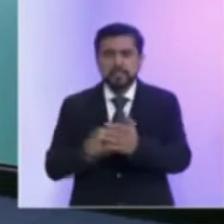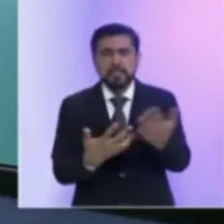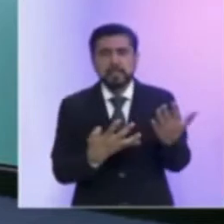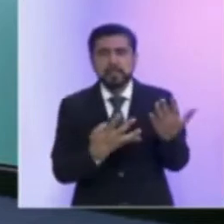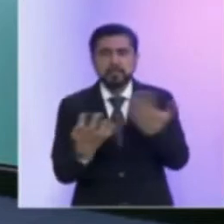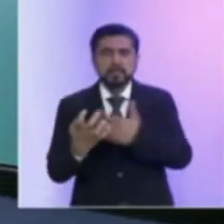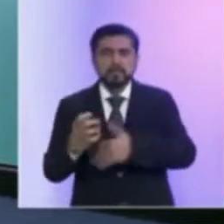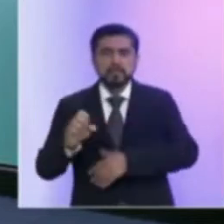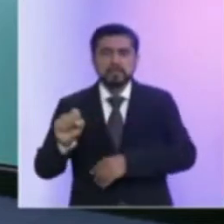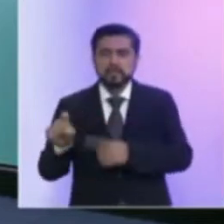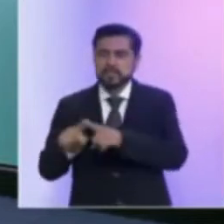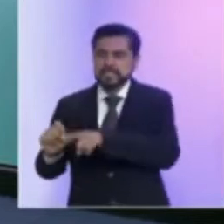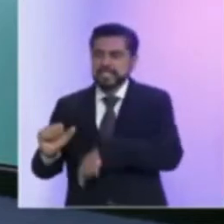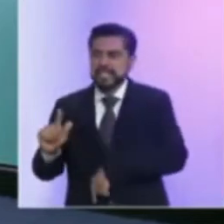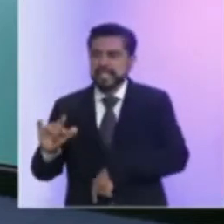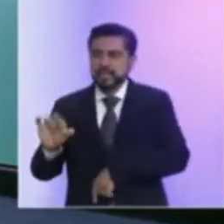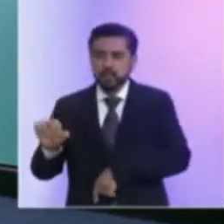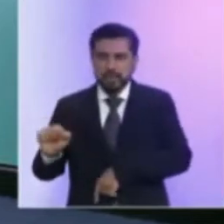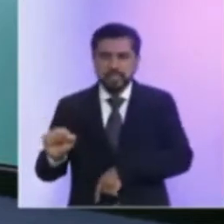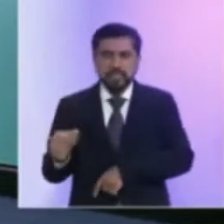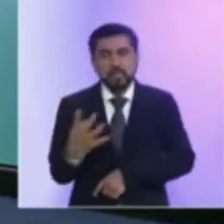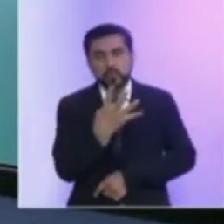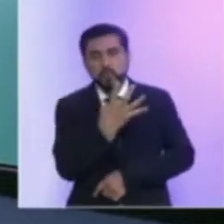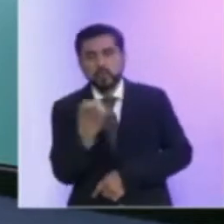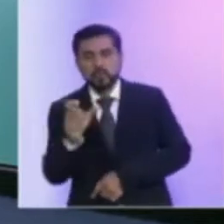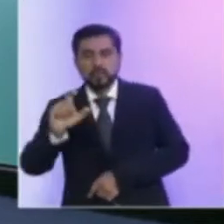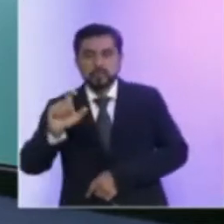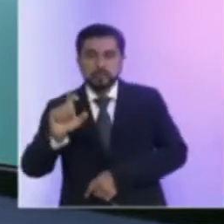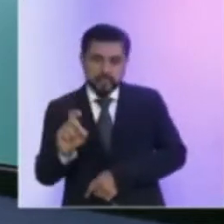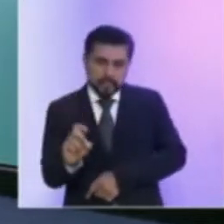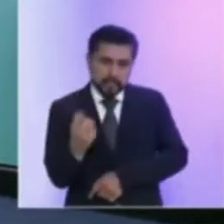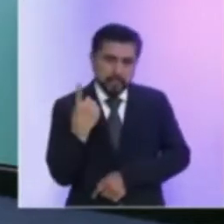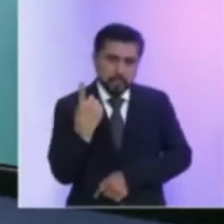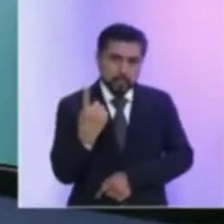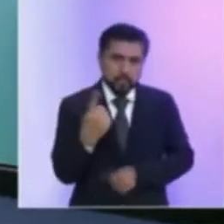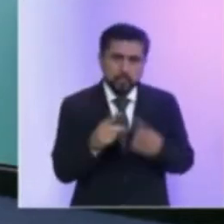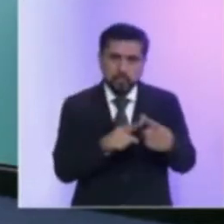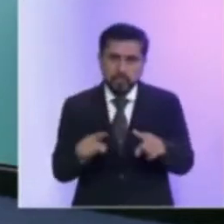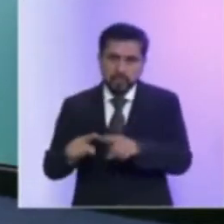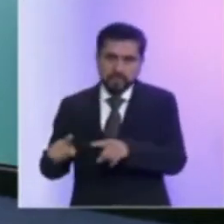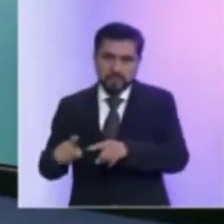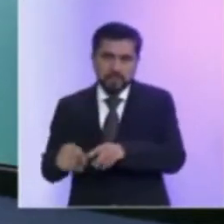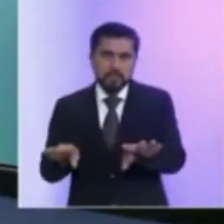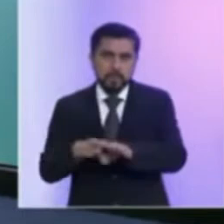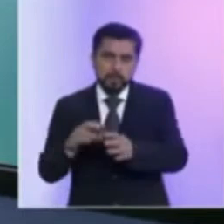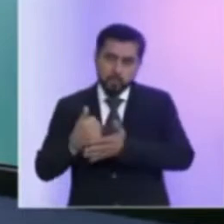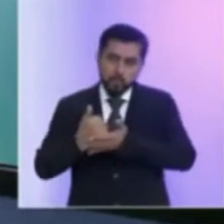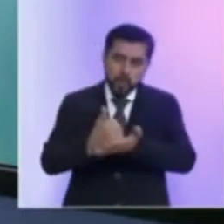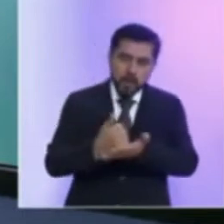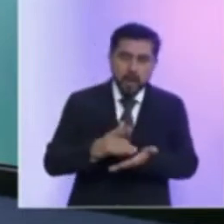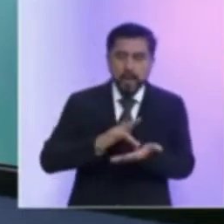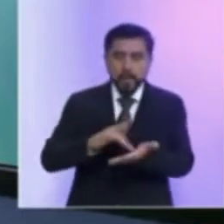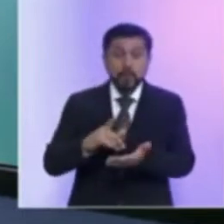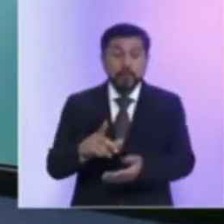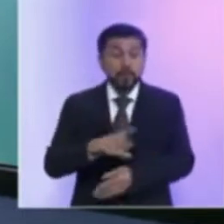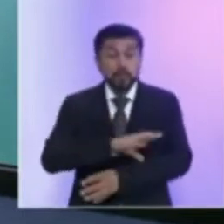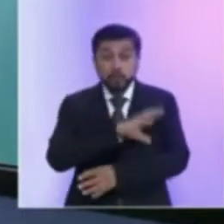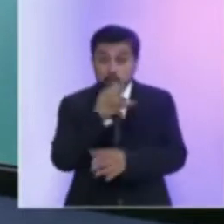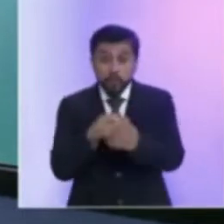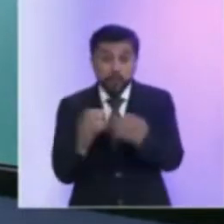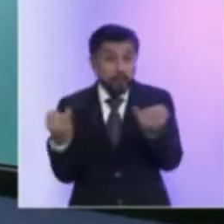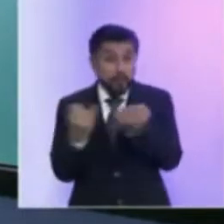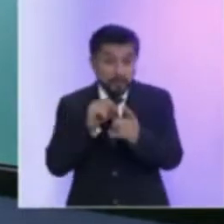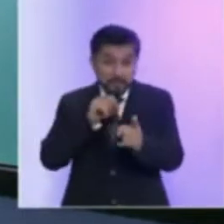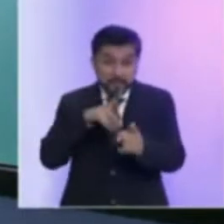1,975 sindicaturas y 431 cargos auxiliares, todo el mismo día.